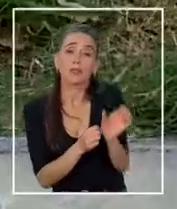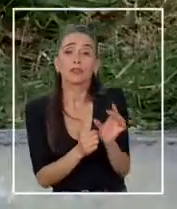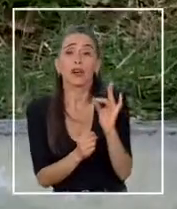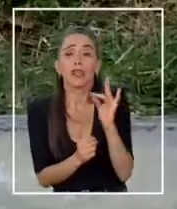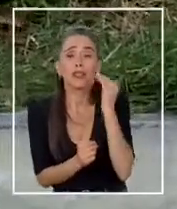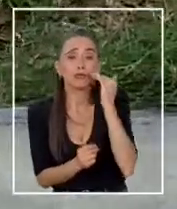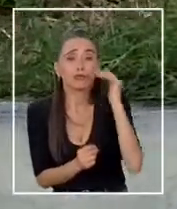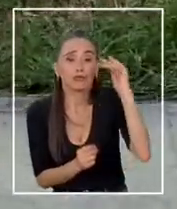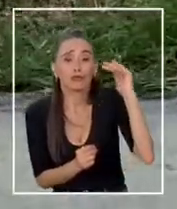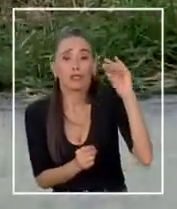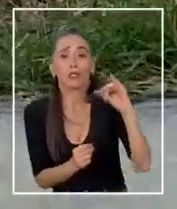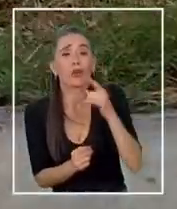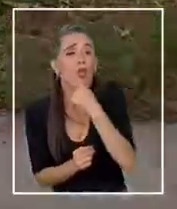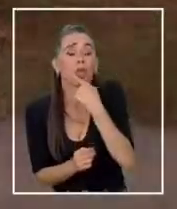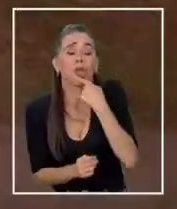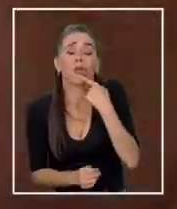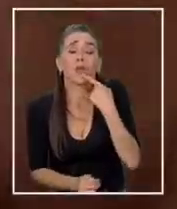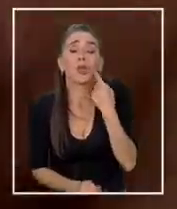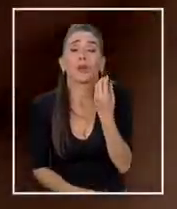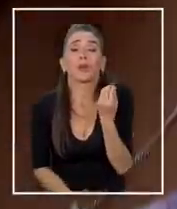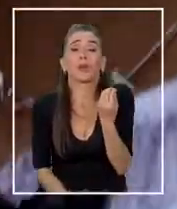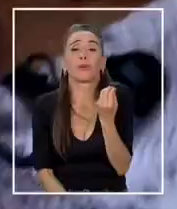personita muy dulce.